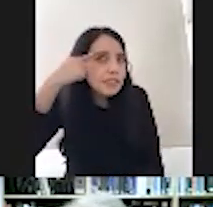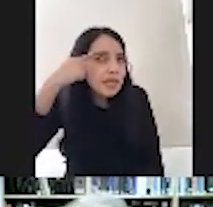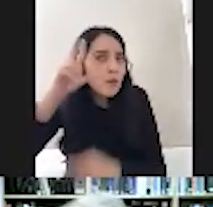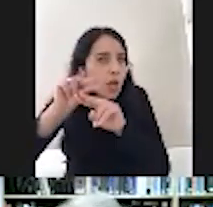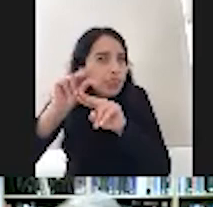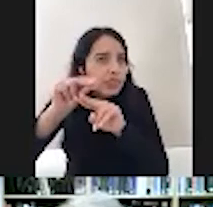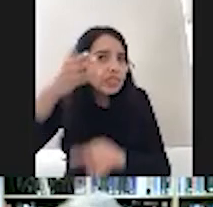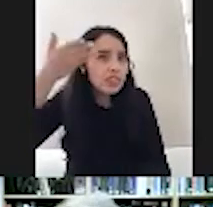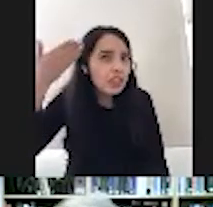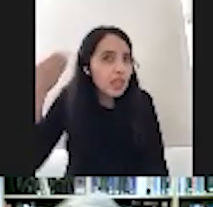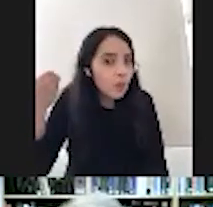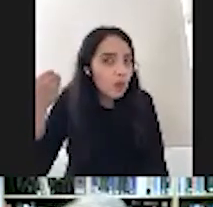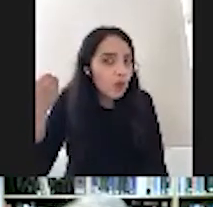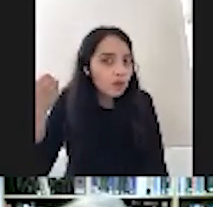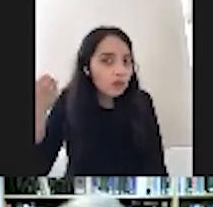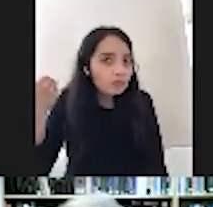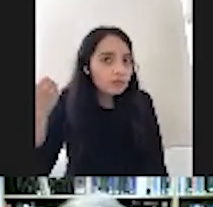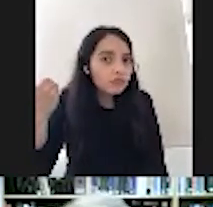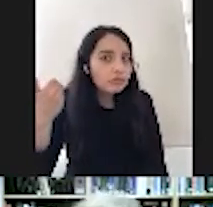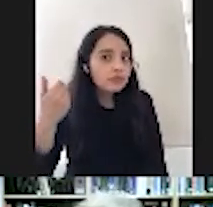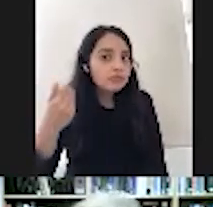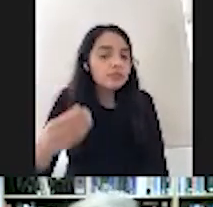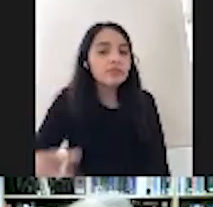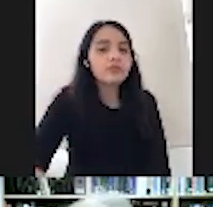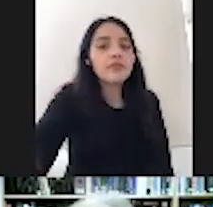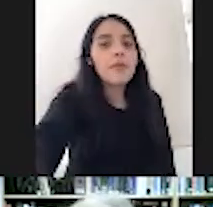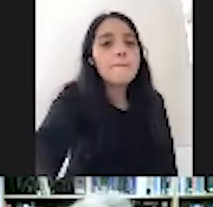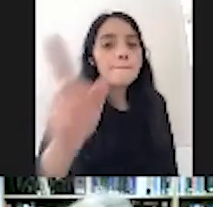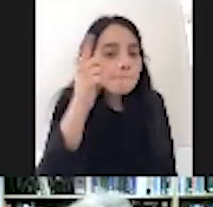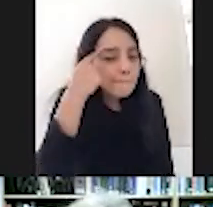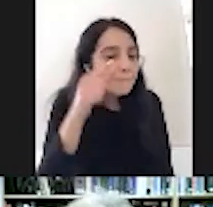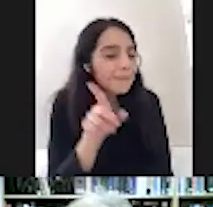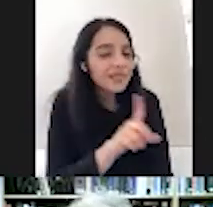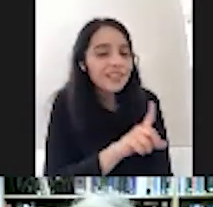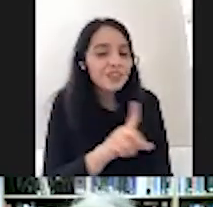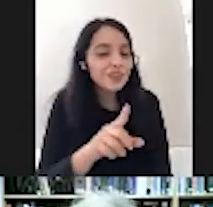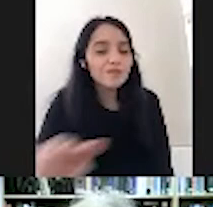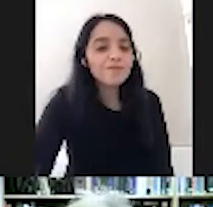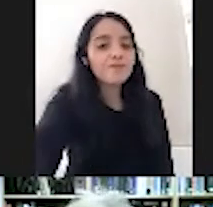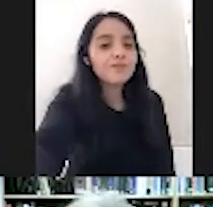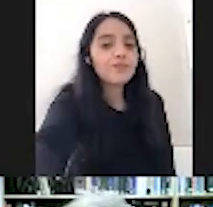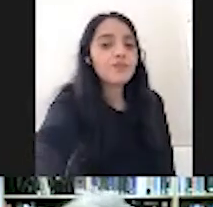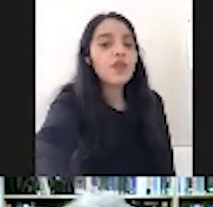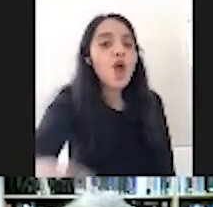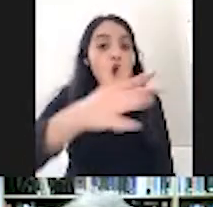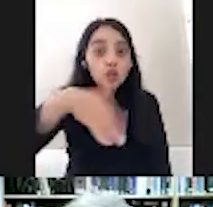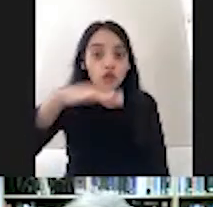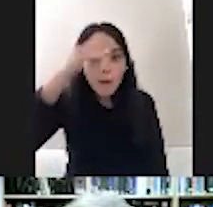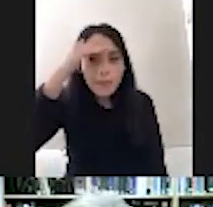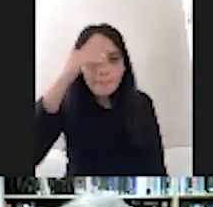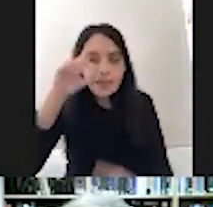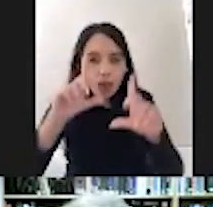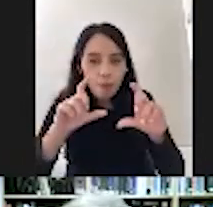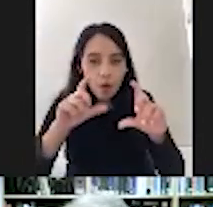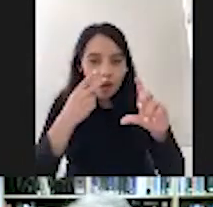visual dependiera solo de lo que ocurre en la retina. Pero no es así. Nosotros experimentamos una imagen en la pantalla ahora que no